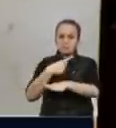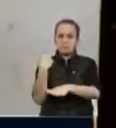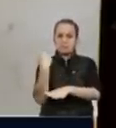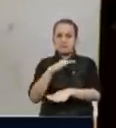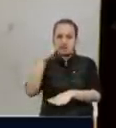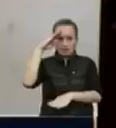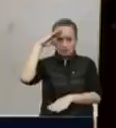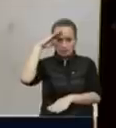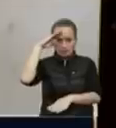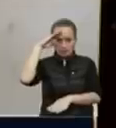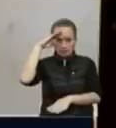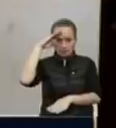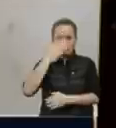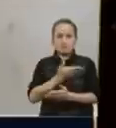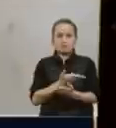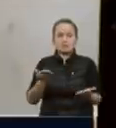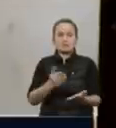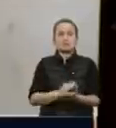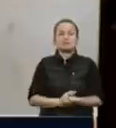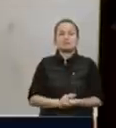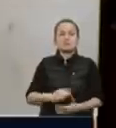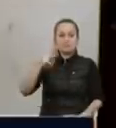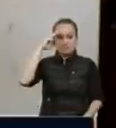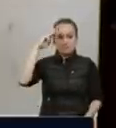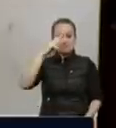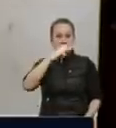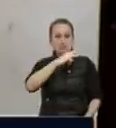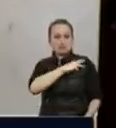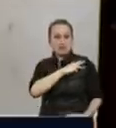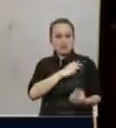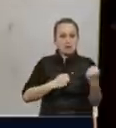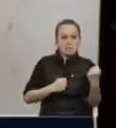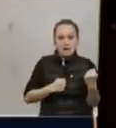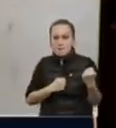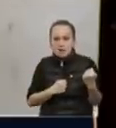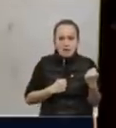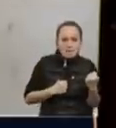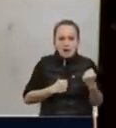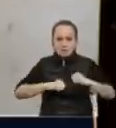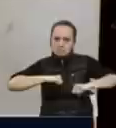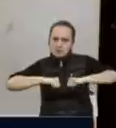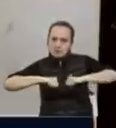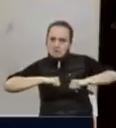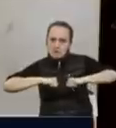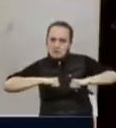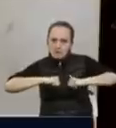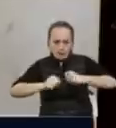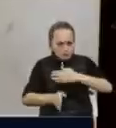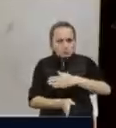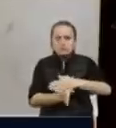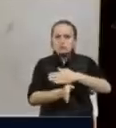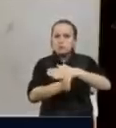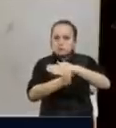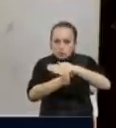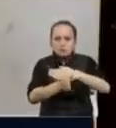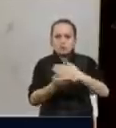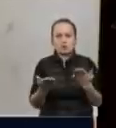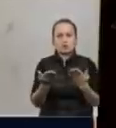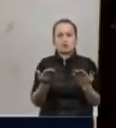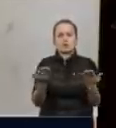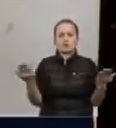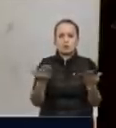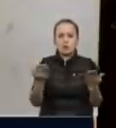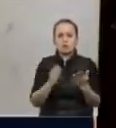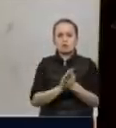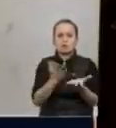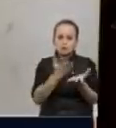hombres. Las fuerzas militares continuarán con el desarrollo de operaciones militares de interdicción